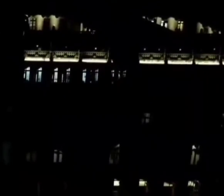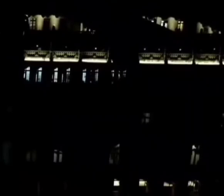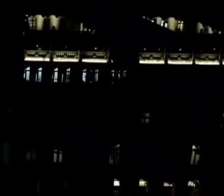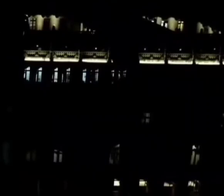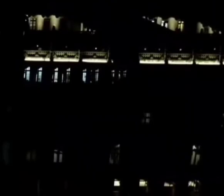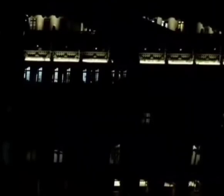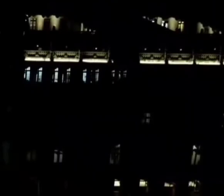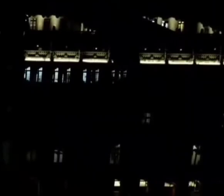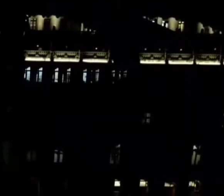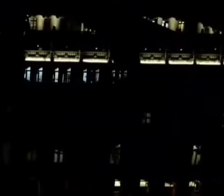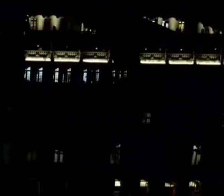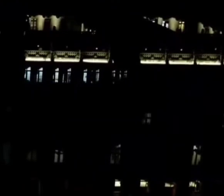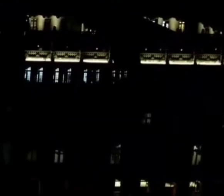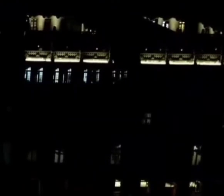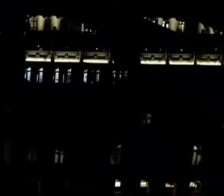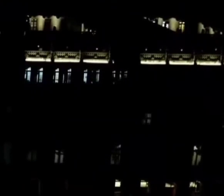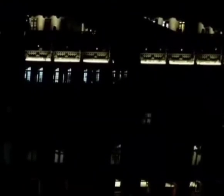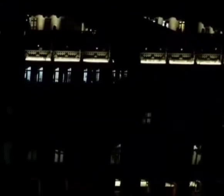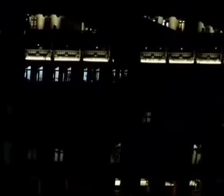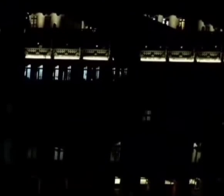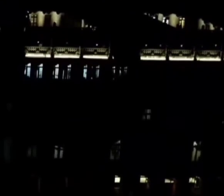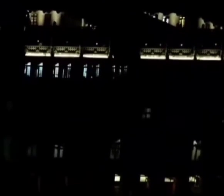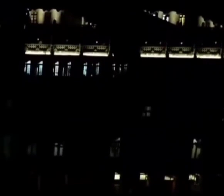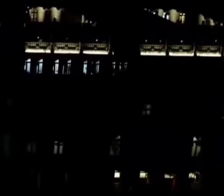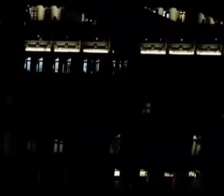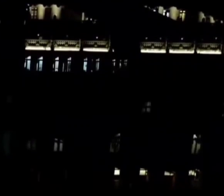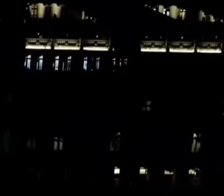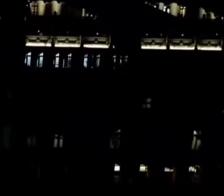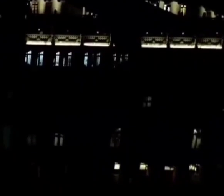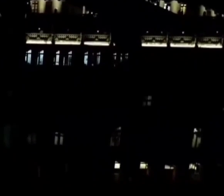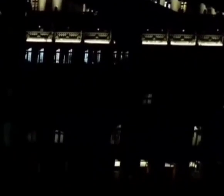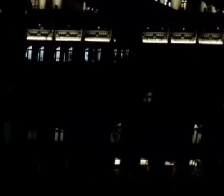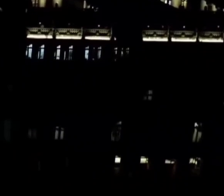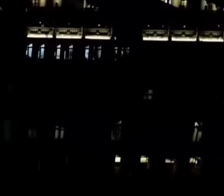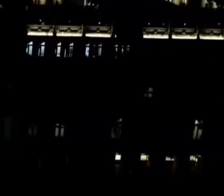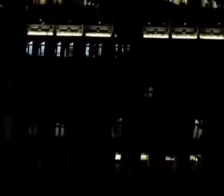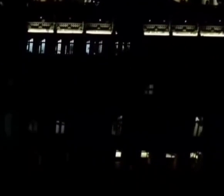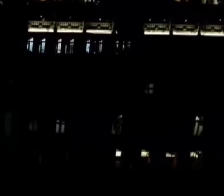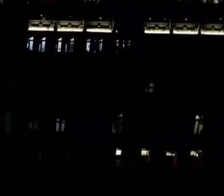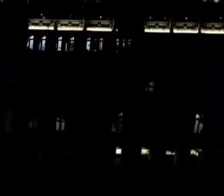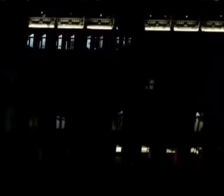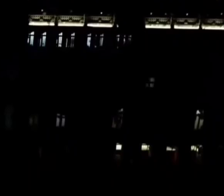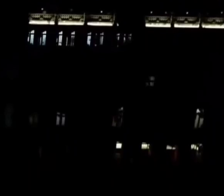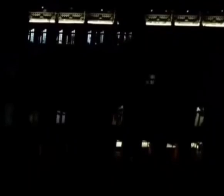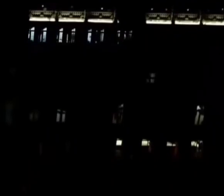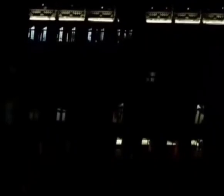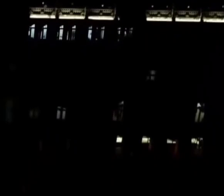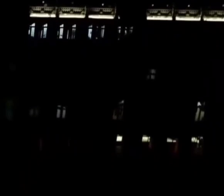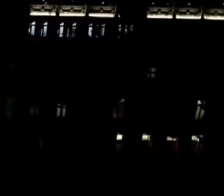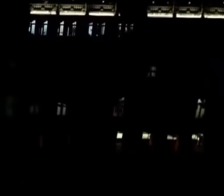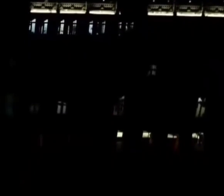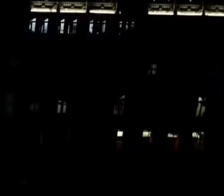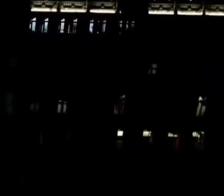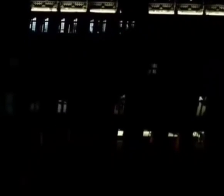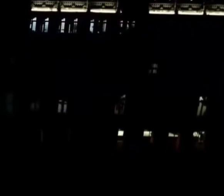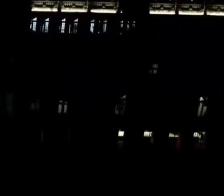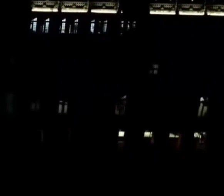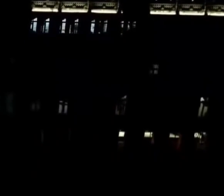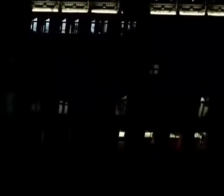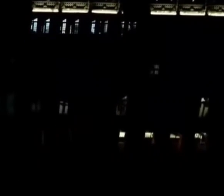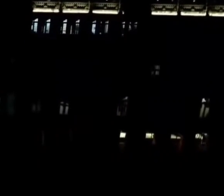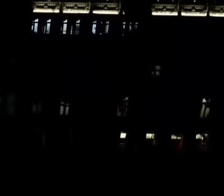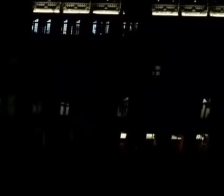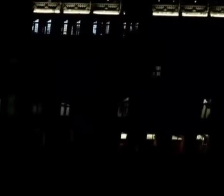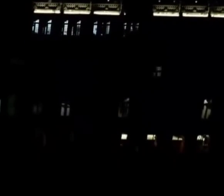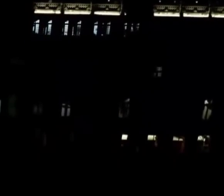amigos, muy buenos días, tardes, noches, a la hora que estés viendo este video. El día de hoy estamos en la Ciudad de México.